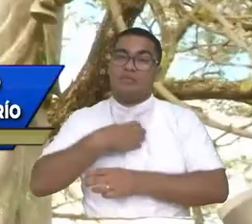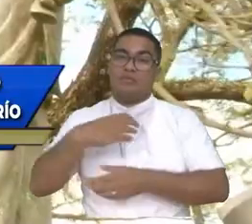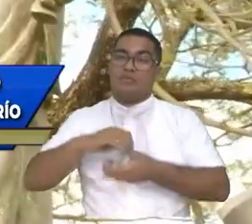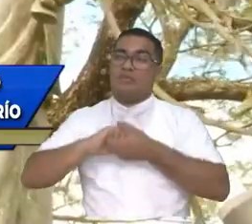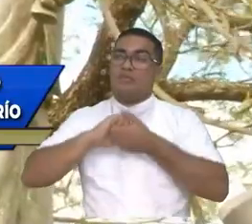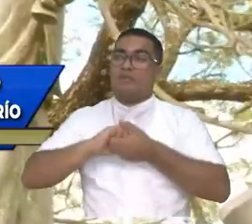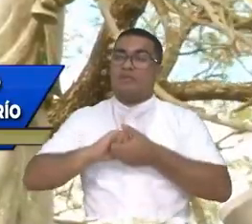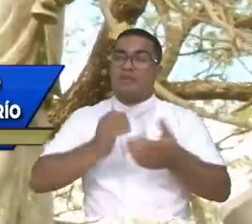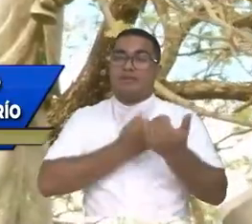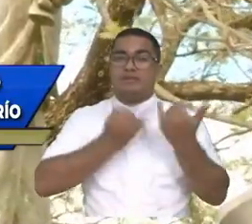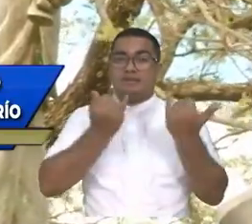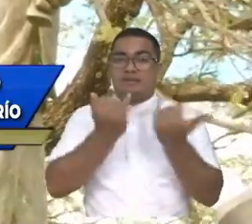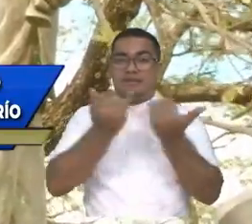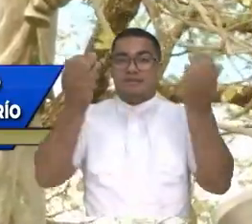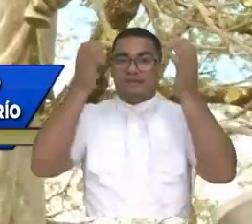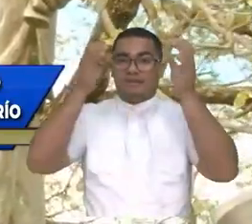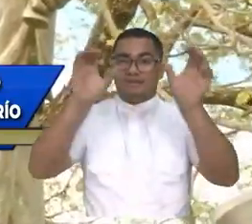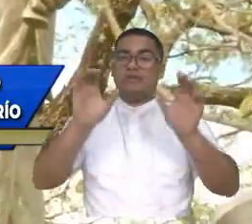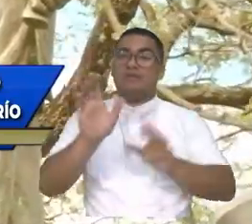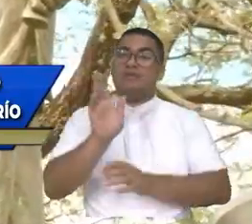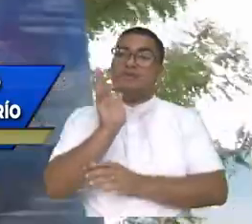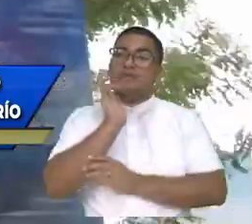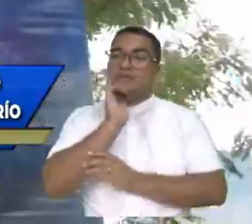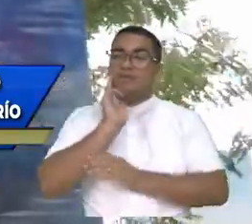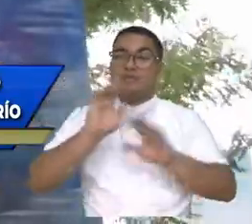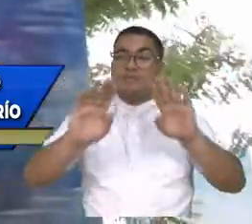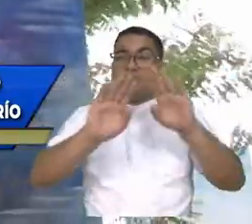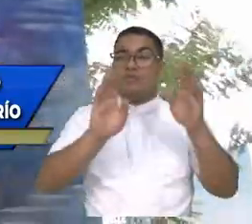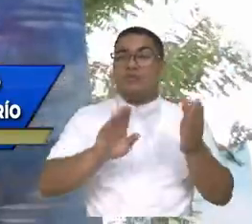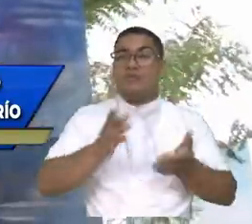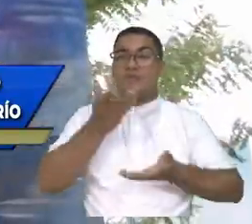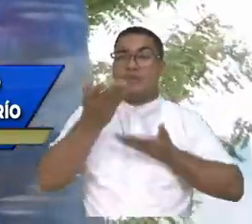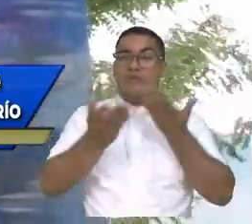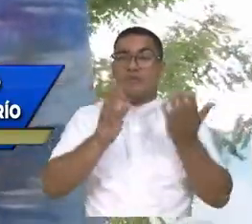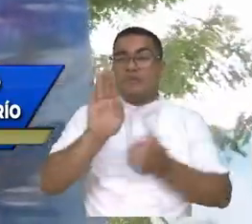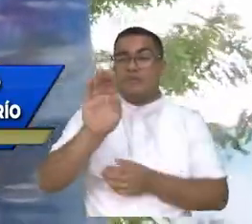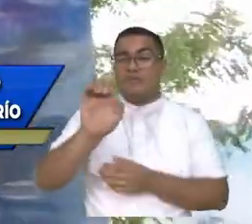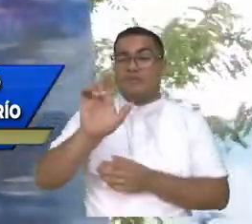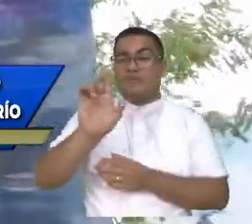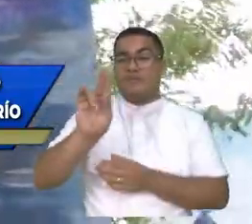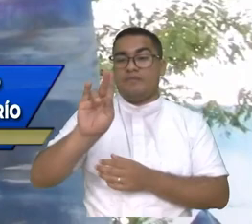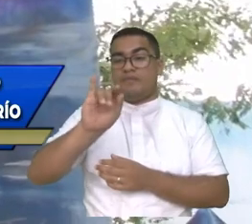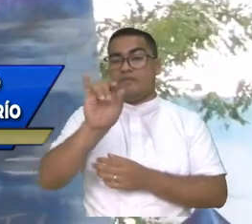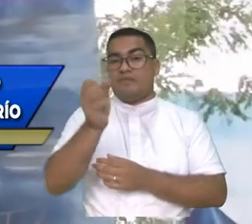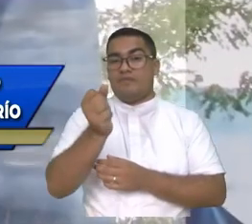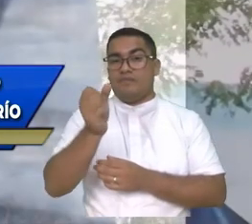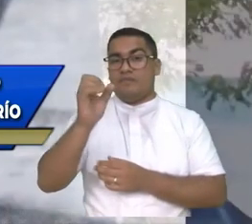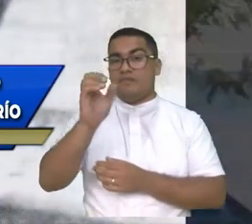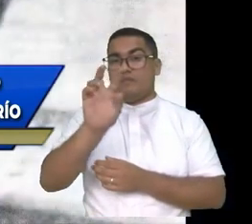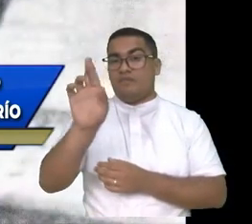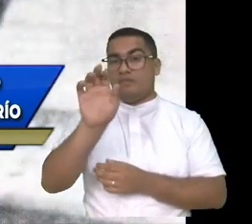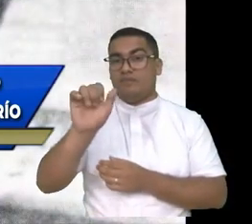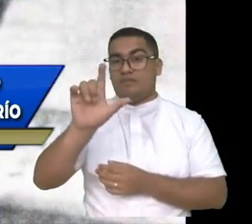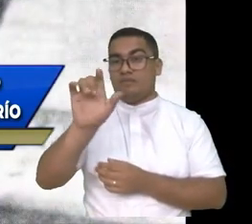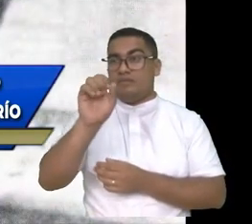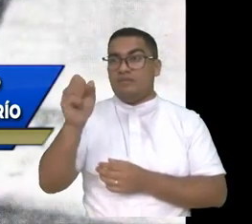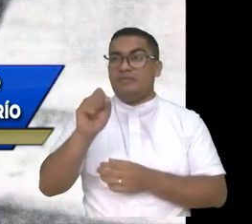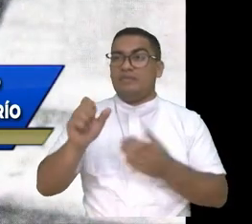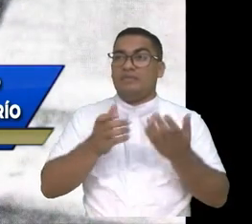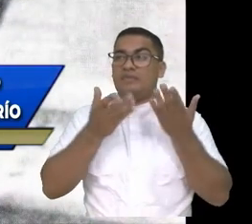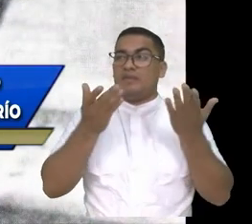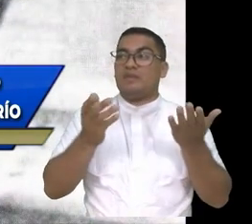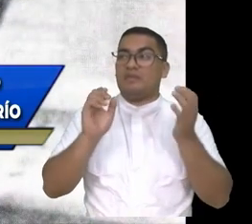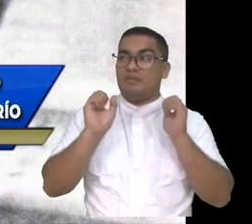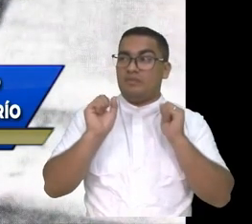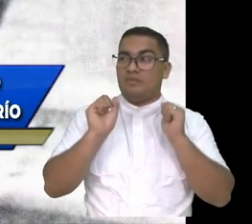del Instituto Cultural Rubén Darío, la poeta Belkis Corrales de Peralta, para que se